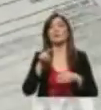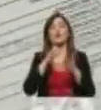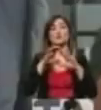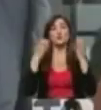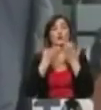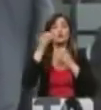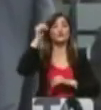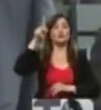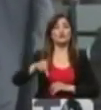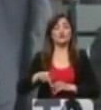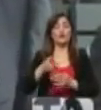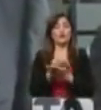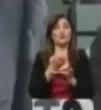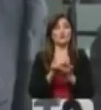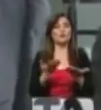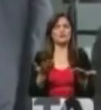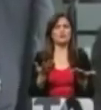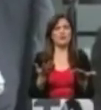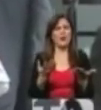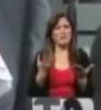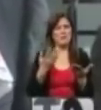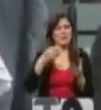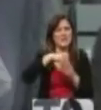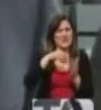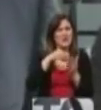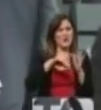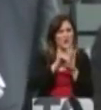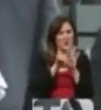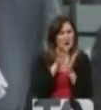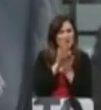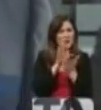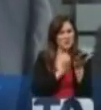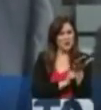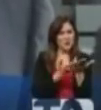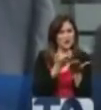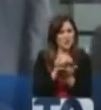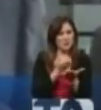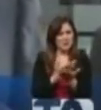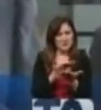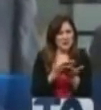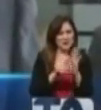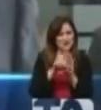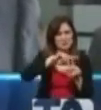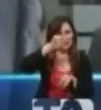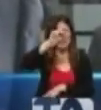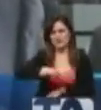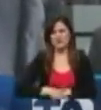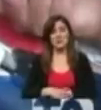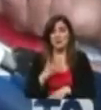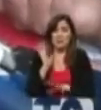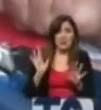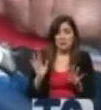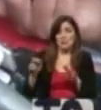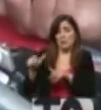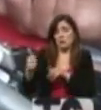criterios diversos. No hay absolutamente nada positivo en esta ley. Ahora, si aquí se quiere hacer un Frankenstein, que sean responsables los que quieren hacer eso.